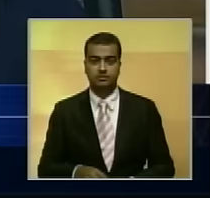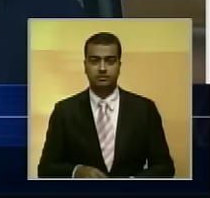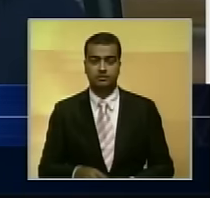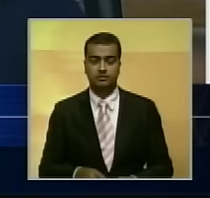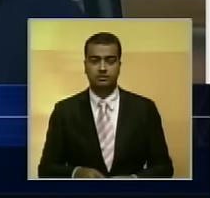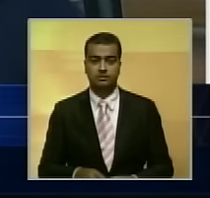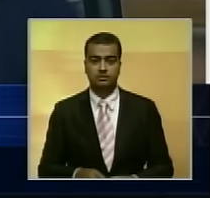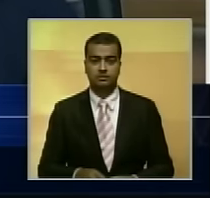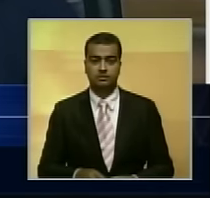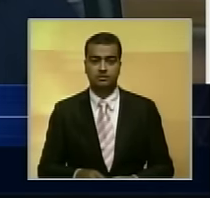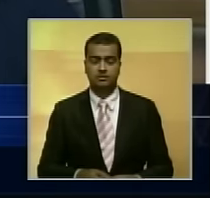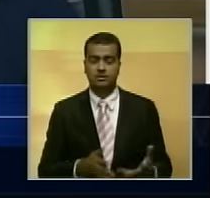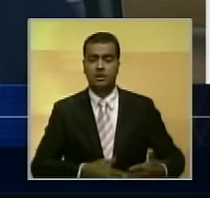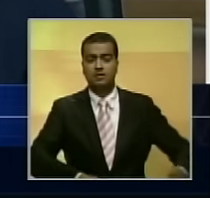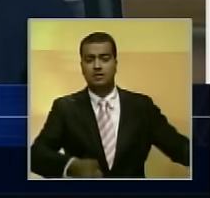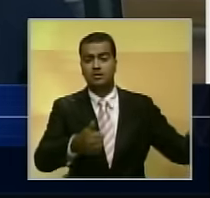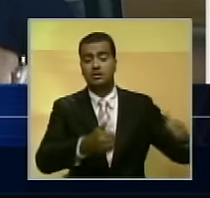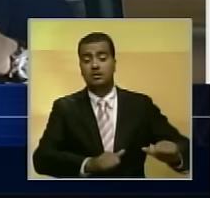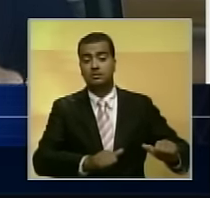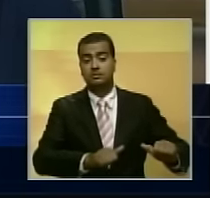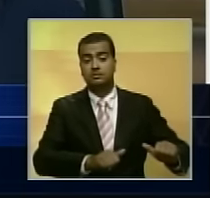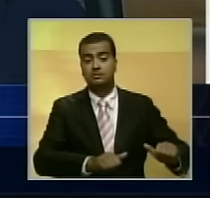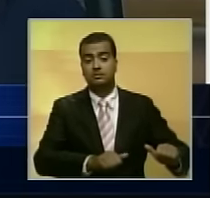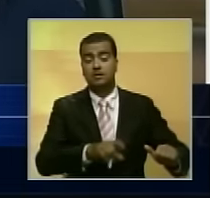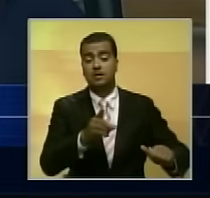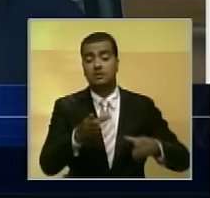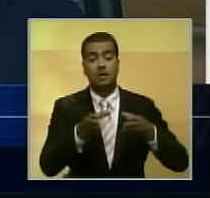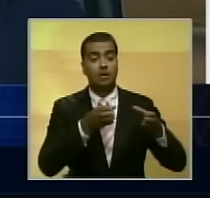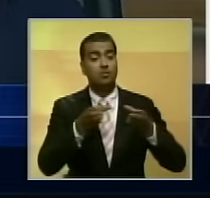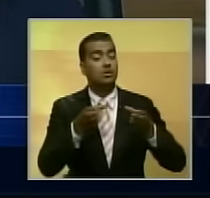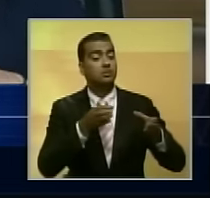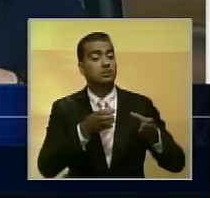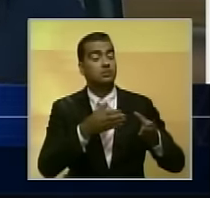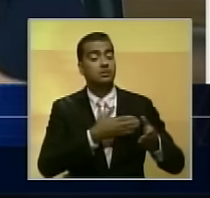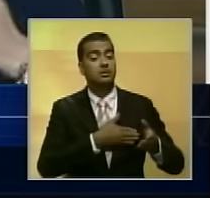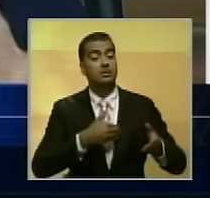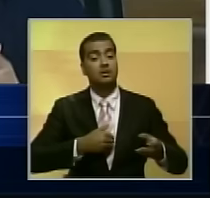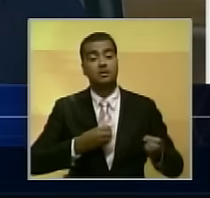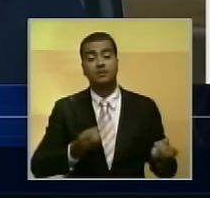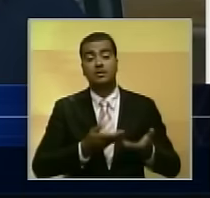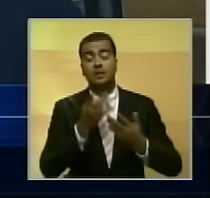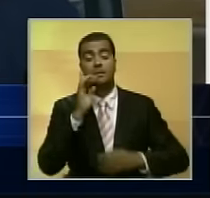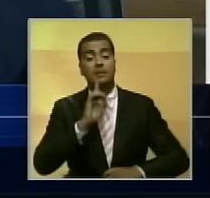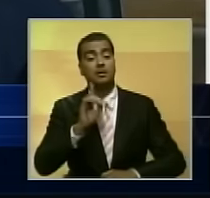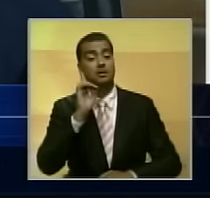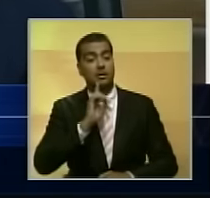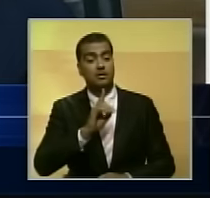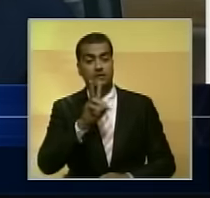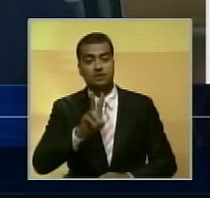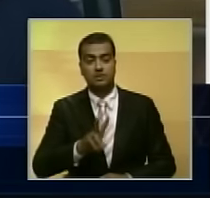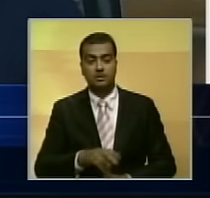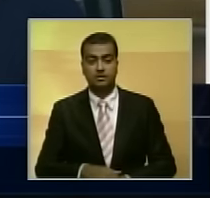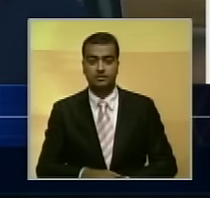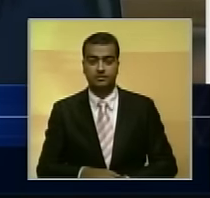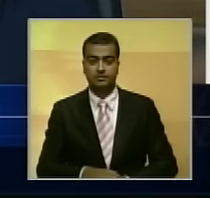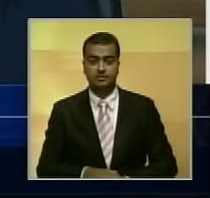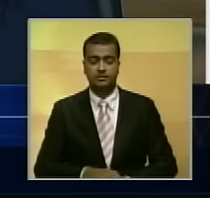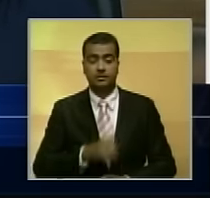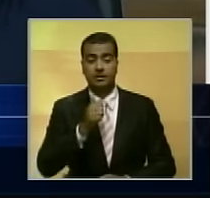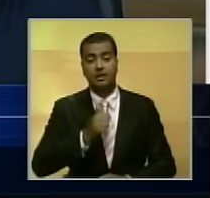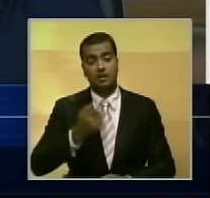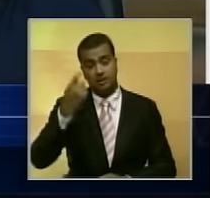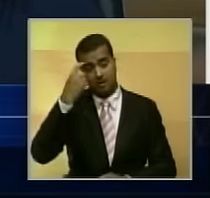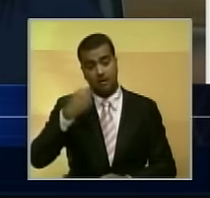Hay que derrotar a las transnacionales de la comunicación que quieren vender mentiras sobre Venezuela. Y cada vez